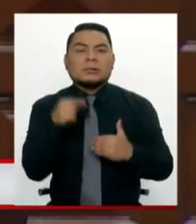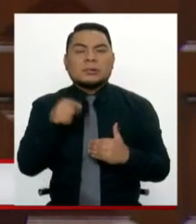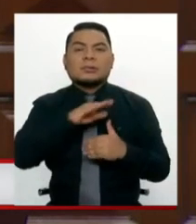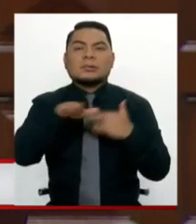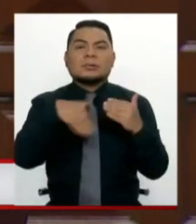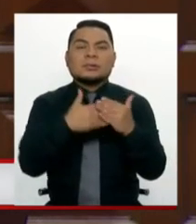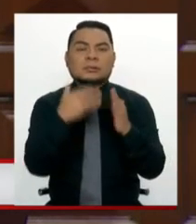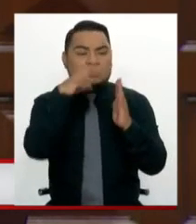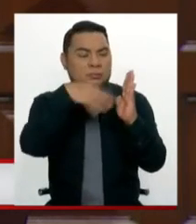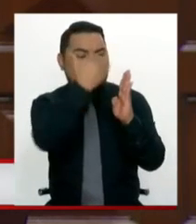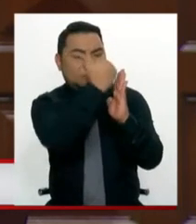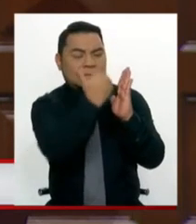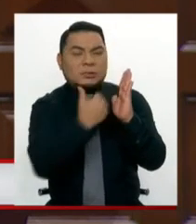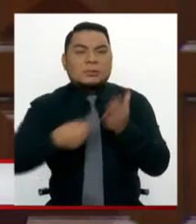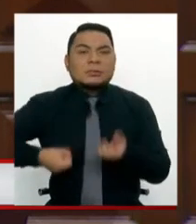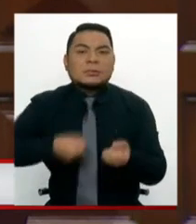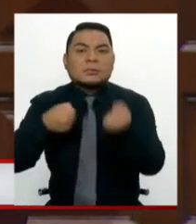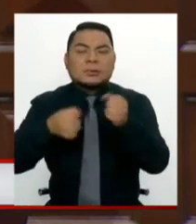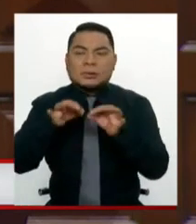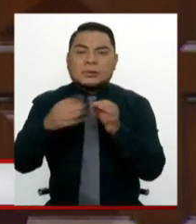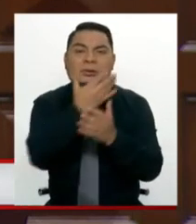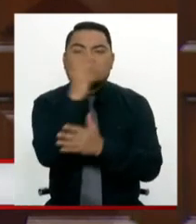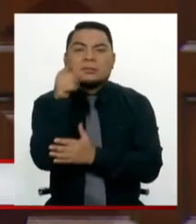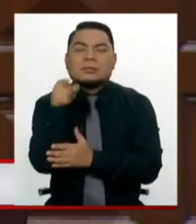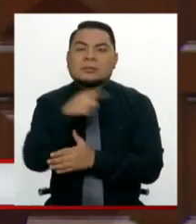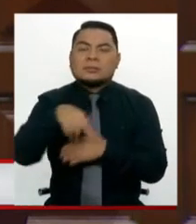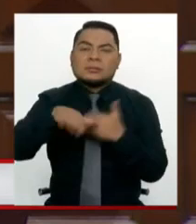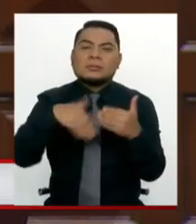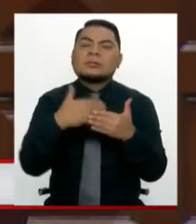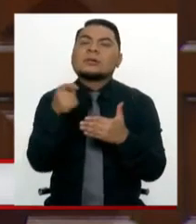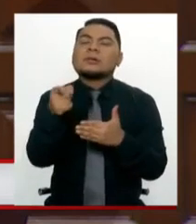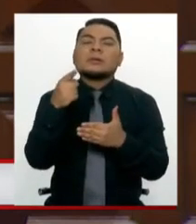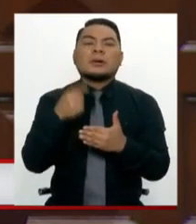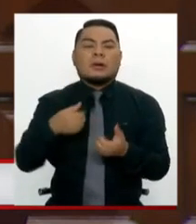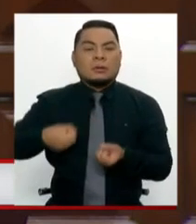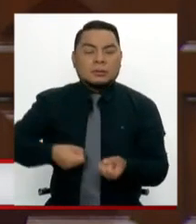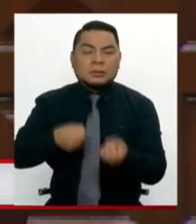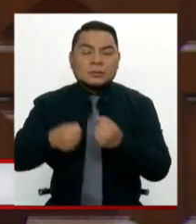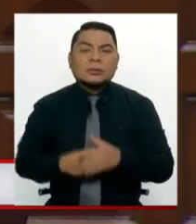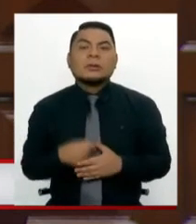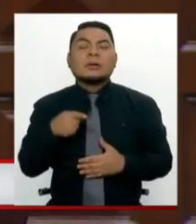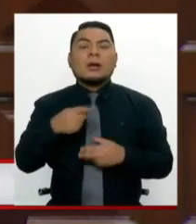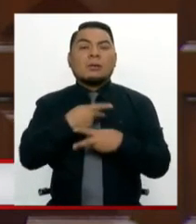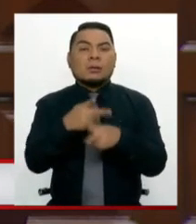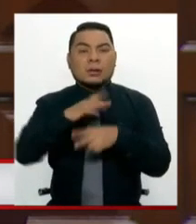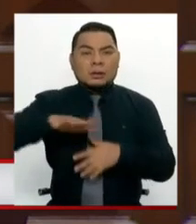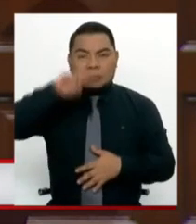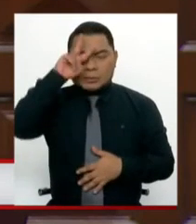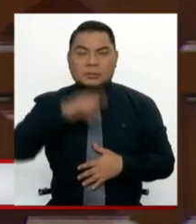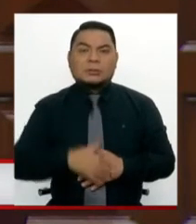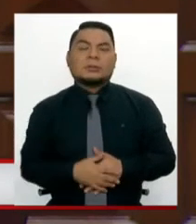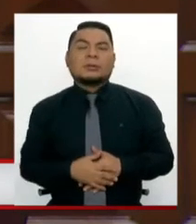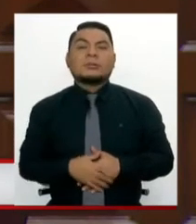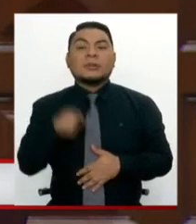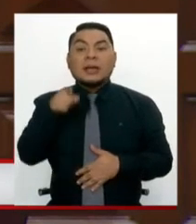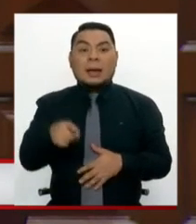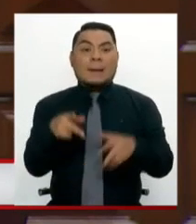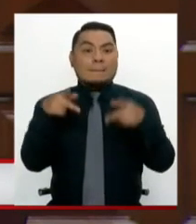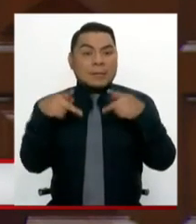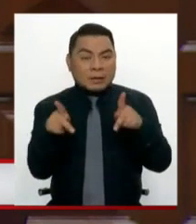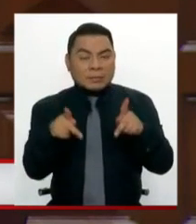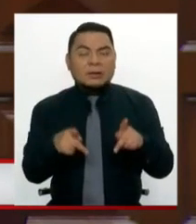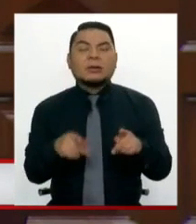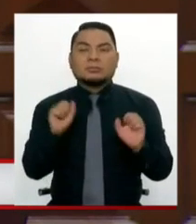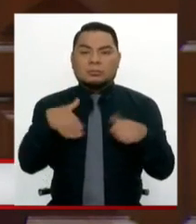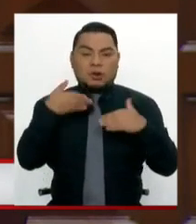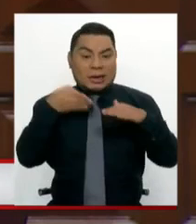de productores agrarios que crea la identidad digital de los productores y productoras del país, que permitirá